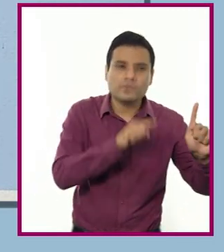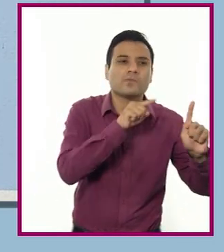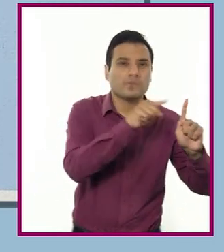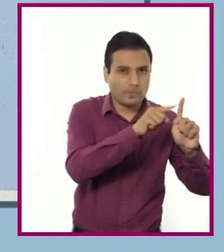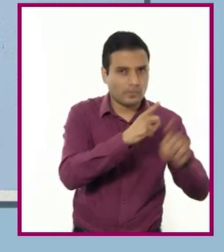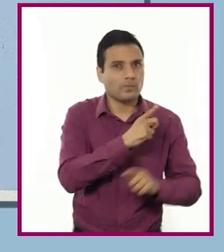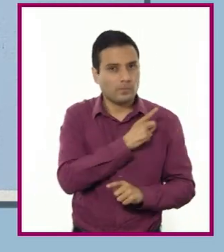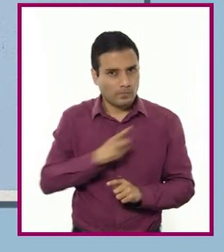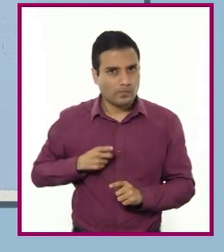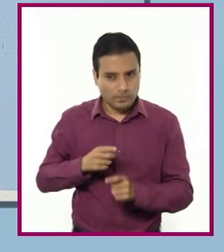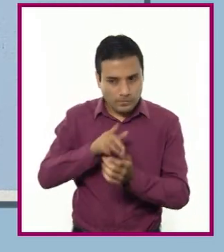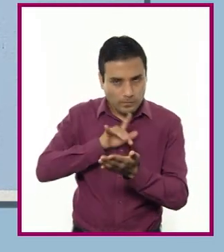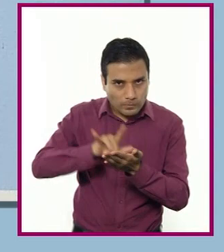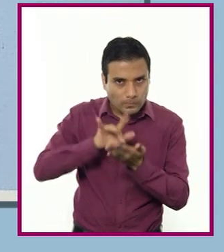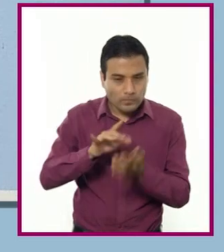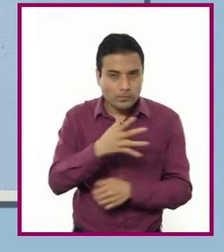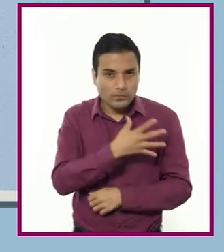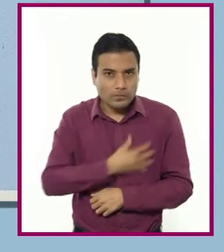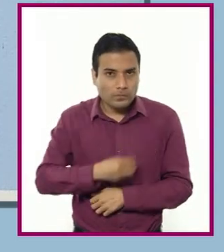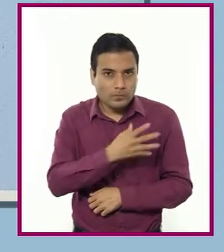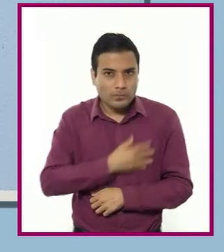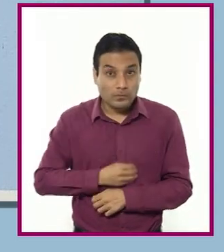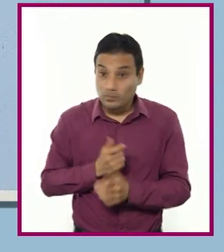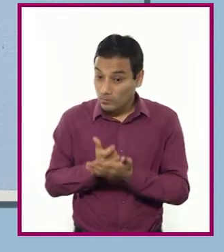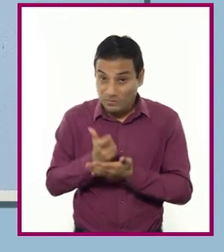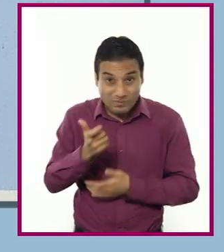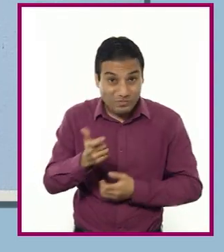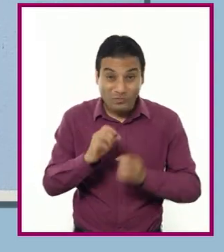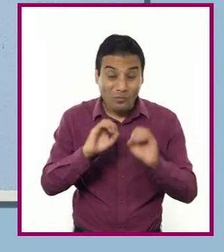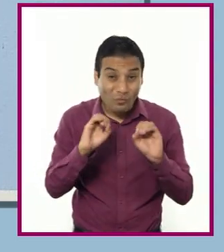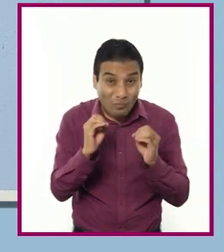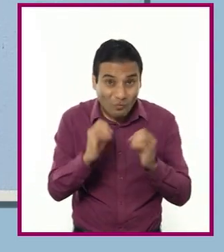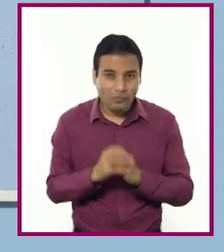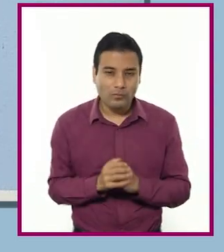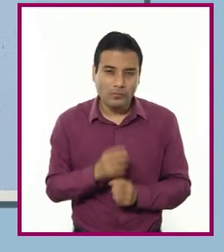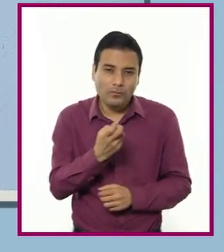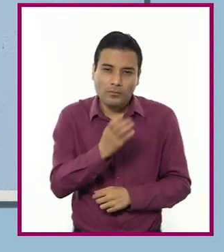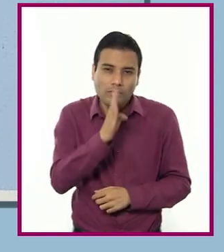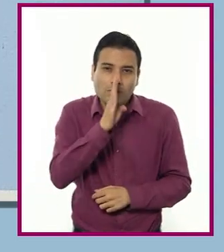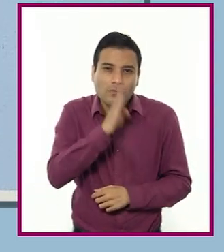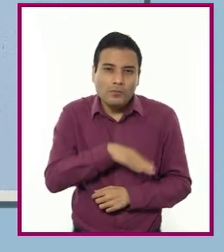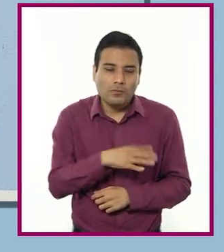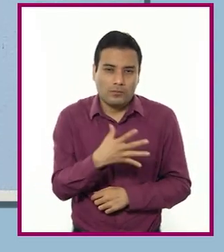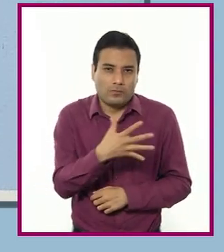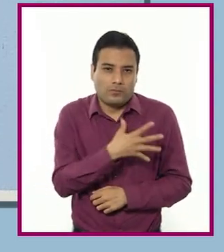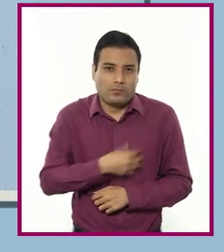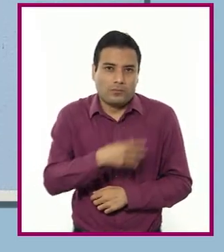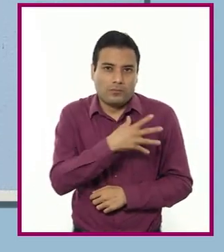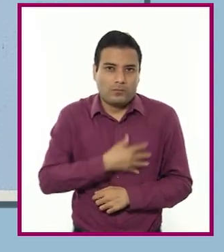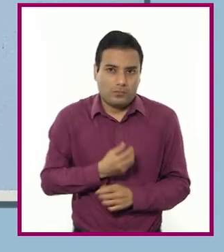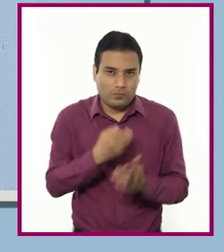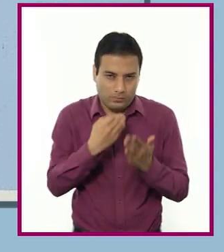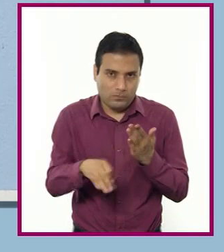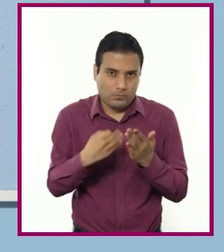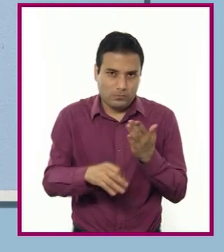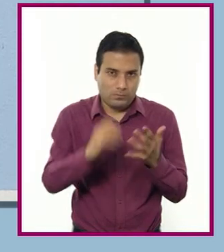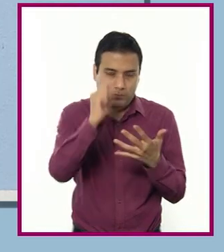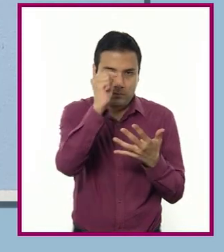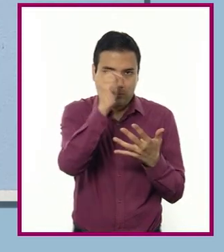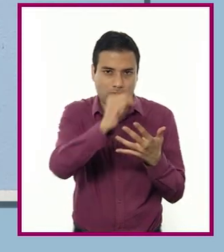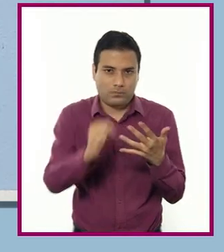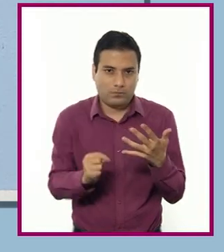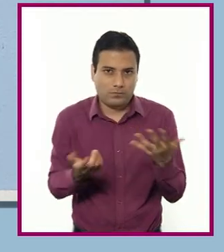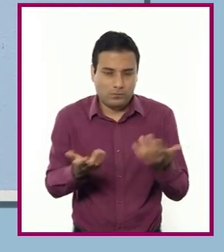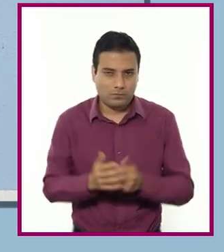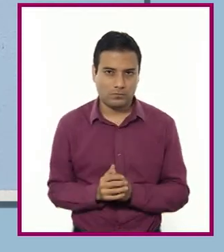riesgo su desarrollo y dignidad, pues no está contribuyendo para que su hija cuente con los recursos necesarios para